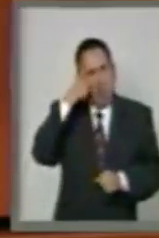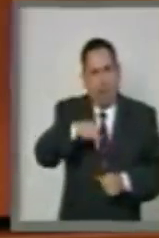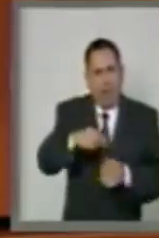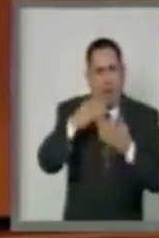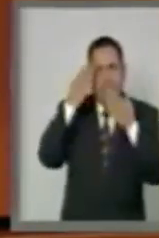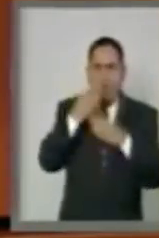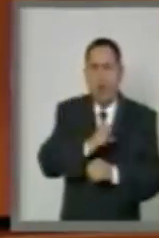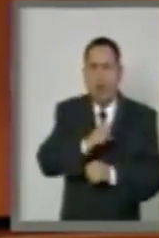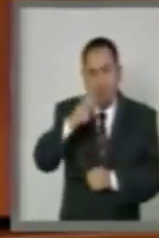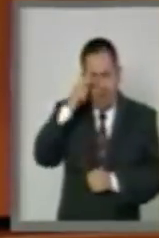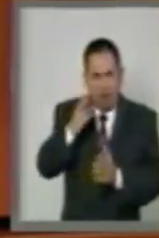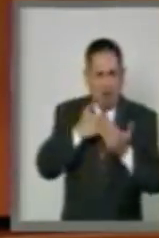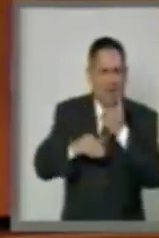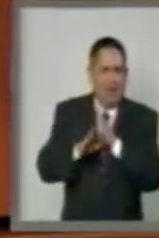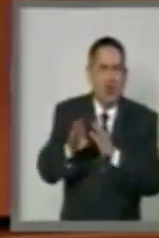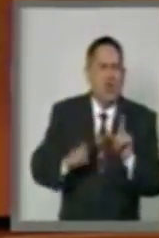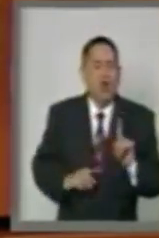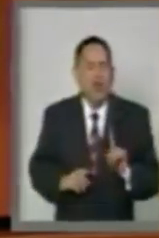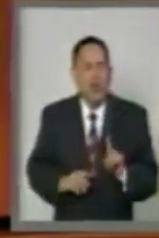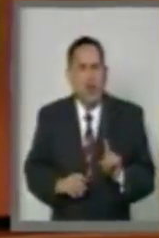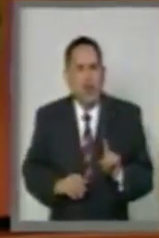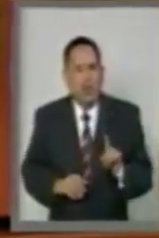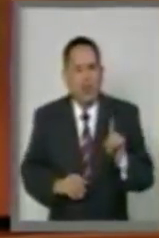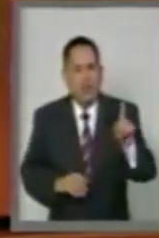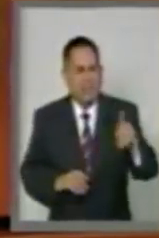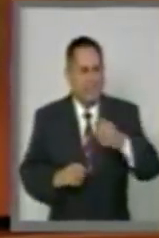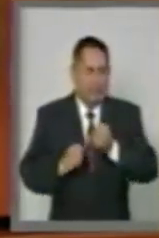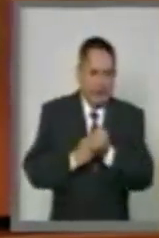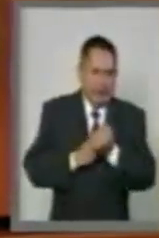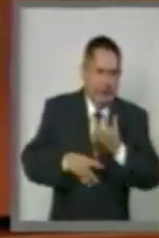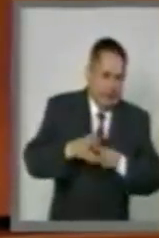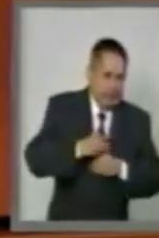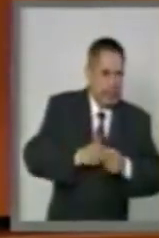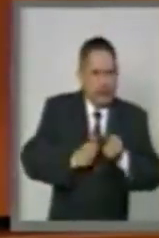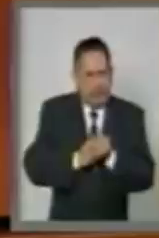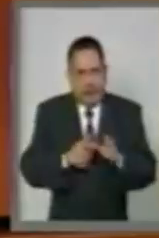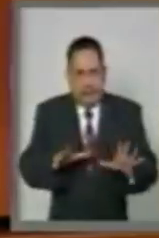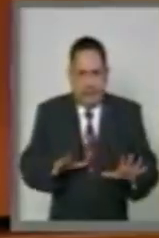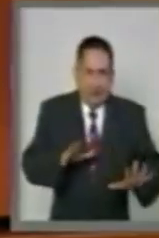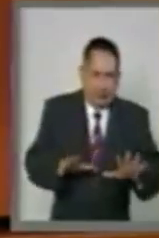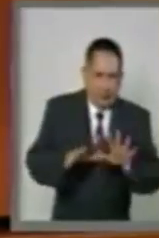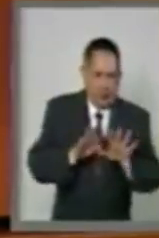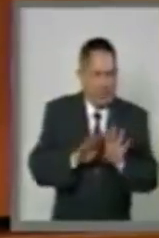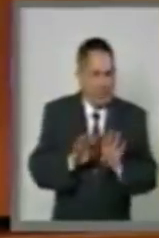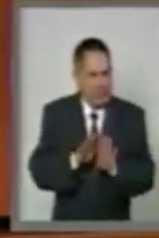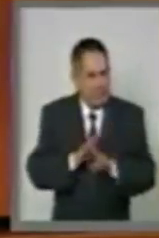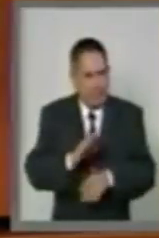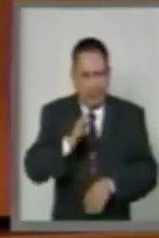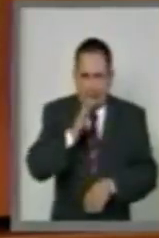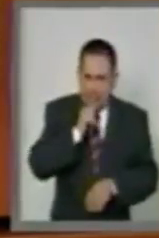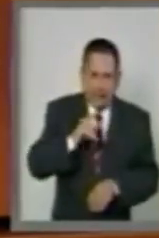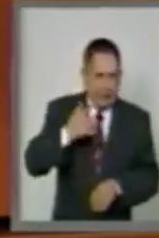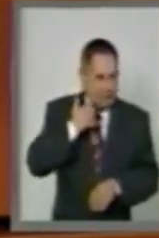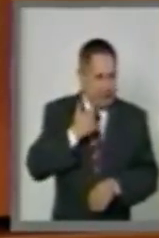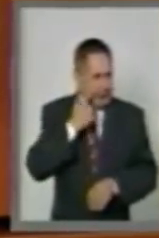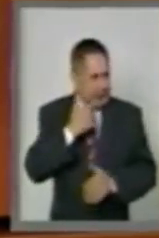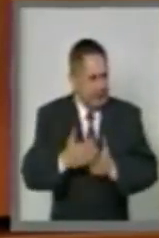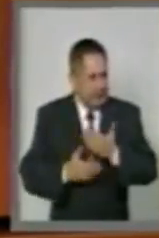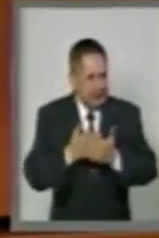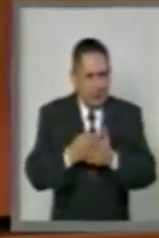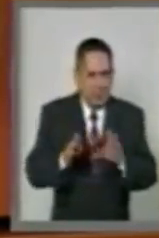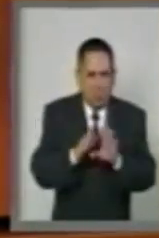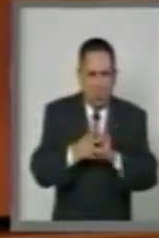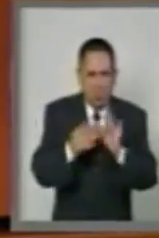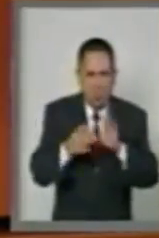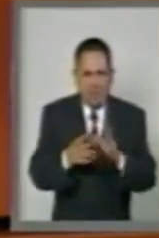un Banco de México aquí, que ha venido sosteniendo con la explotación de